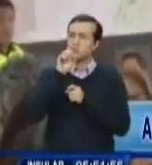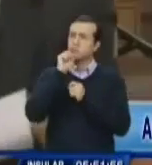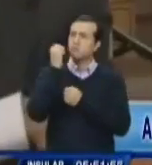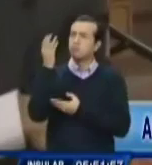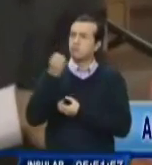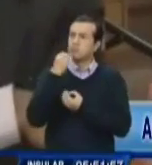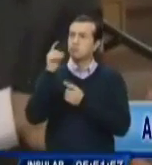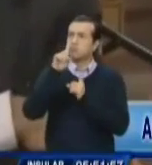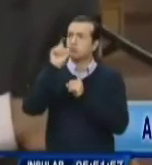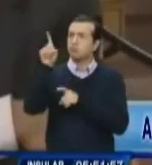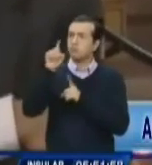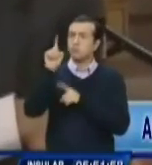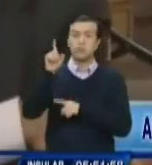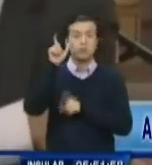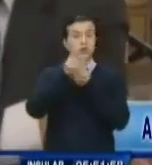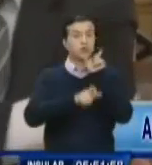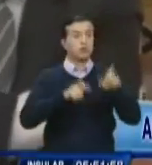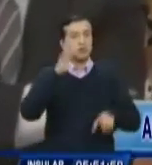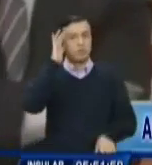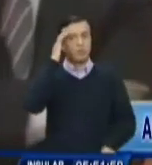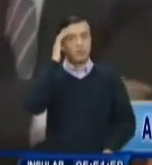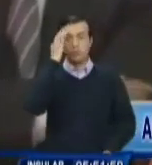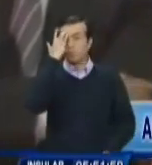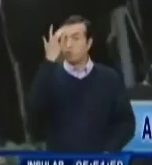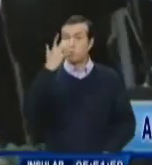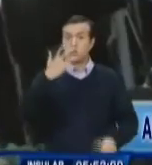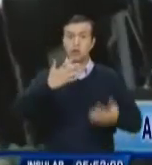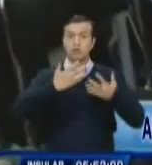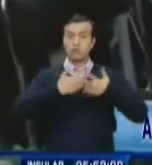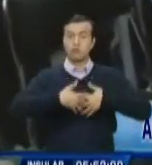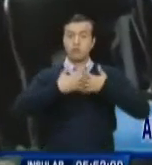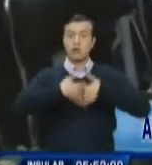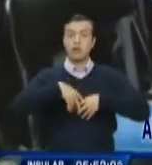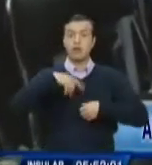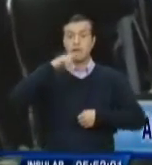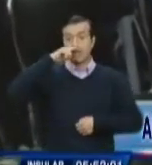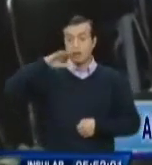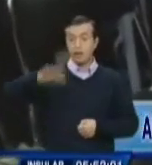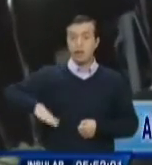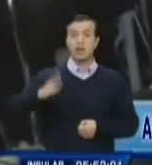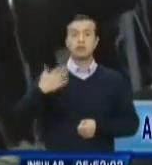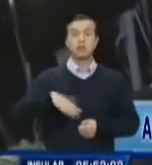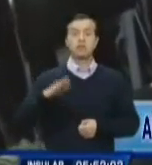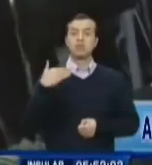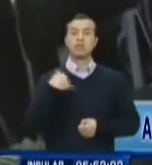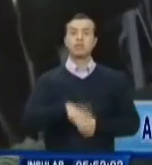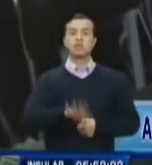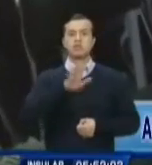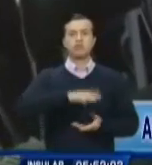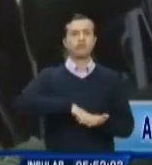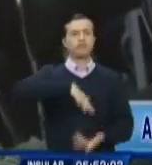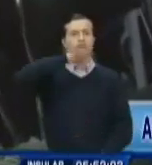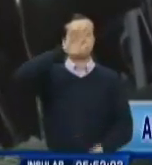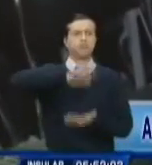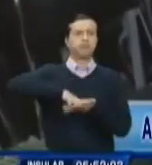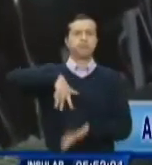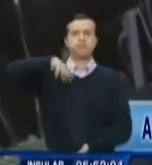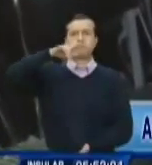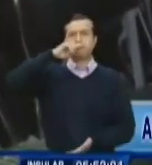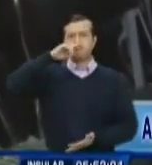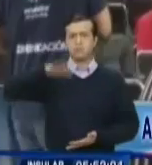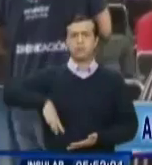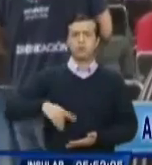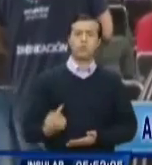cuenta, ya que existe preocupación por una envasadora de gas, que cuenta con 5 tanques de envasado y hoy se mantiene en funcionamiento una